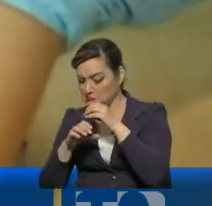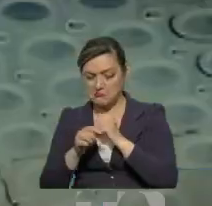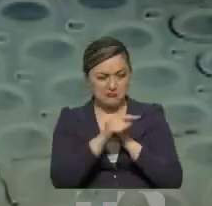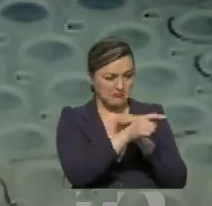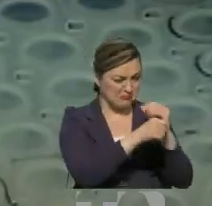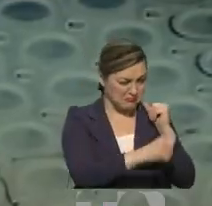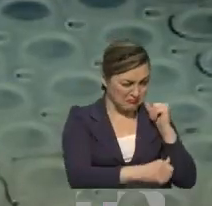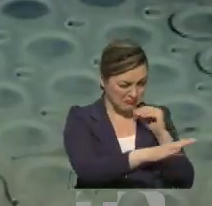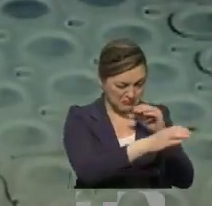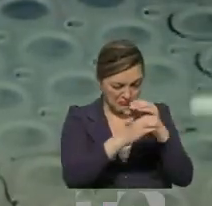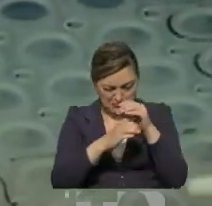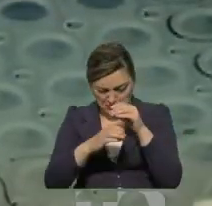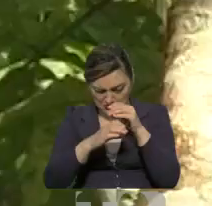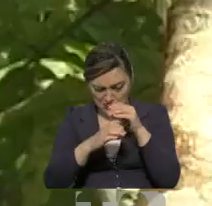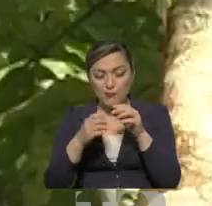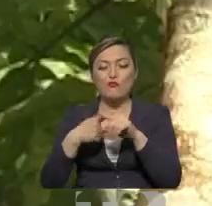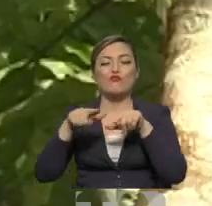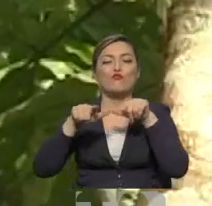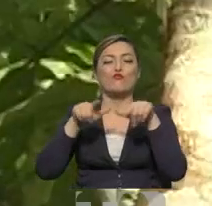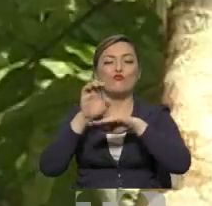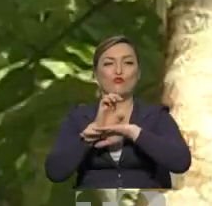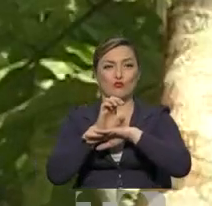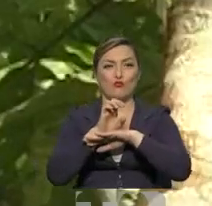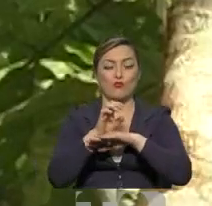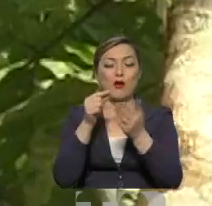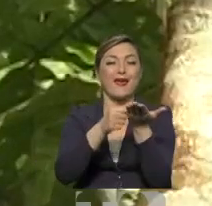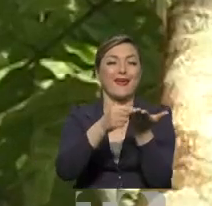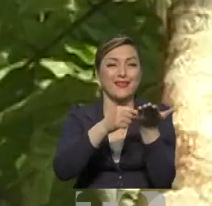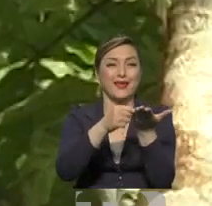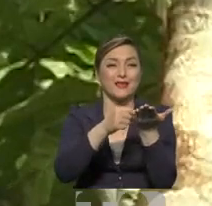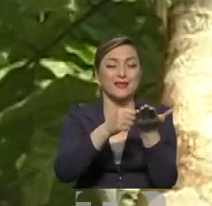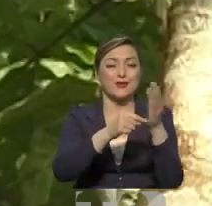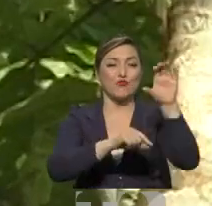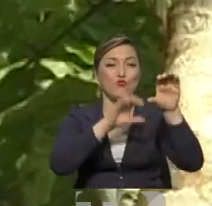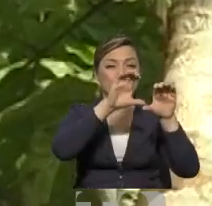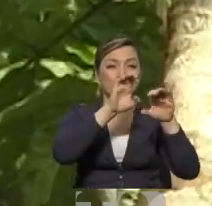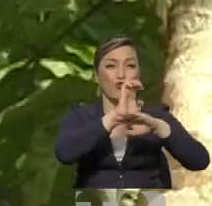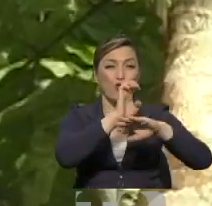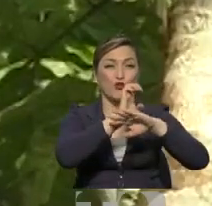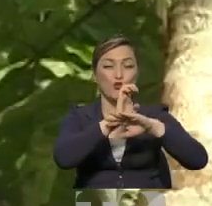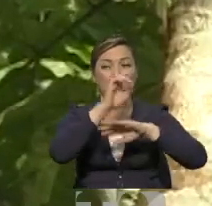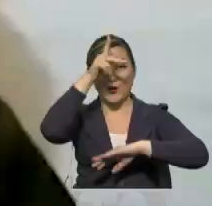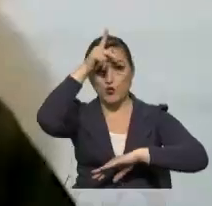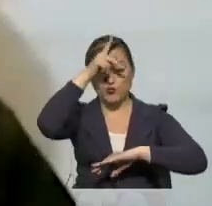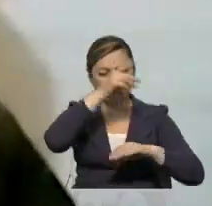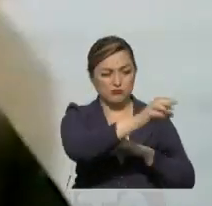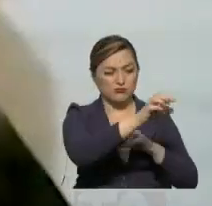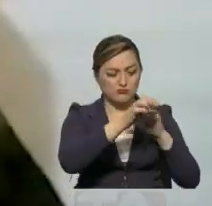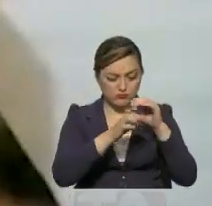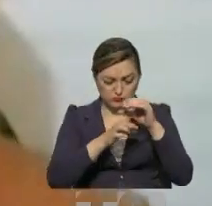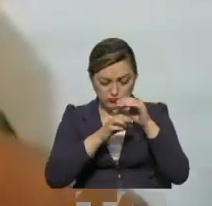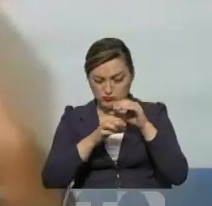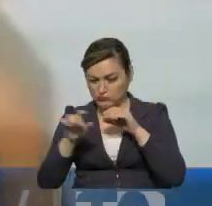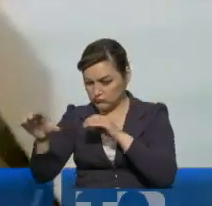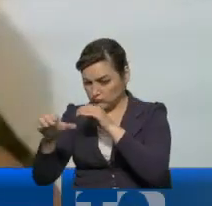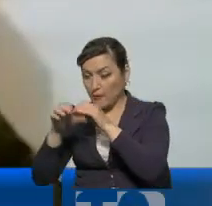localidades del país. También analizaron muestras de tejido de esta especie de museos del Ecuador y Perú. Por lo general, si uno